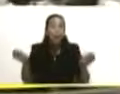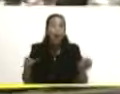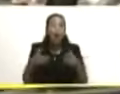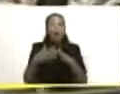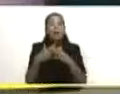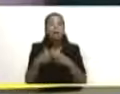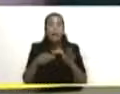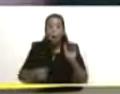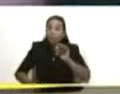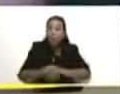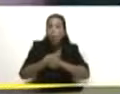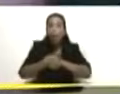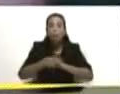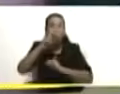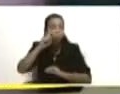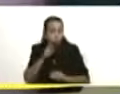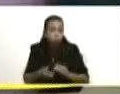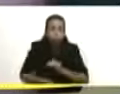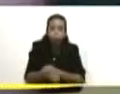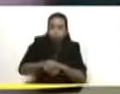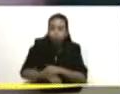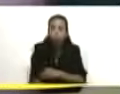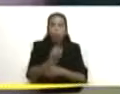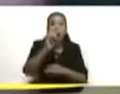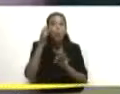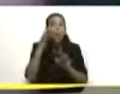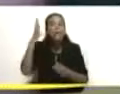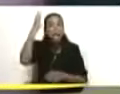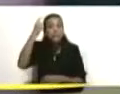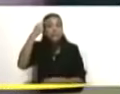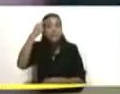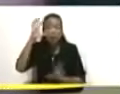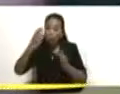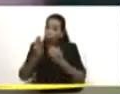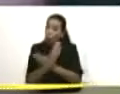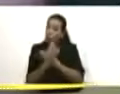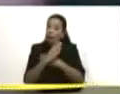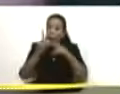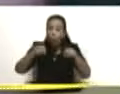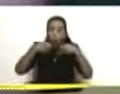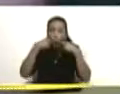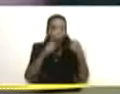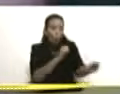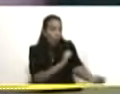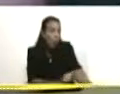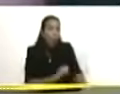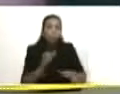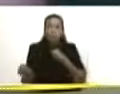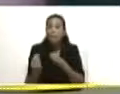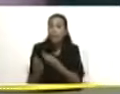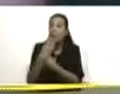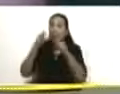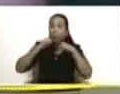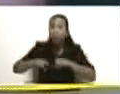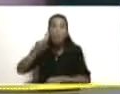es fundamental nosotros cada vez crecer en conciencia sobre cuidarnos como jóvenes y jóvenes para prevenir embarazos a